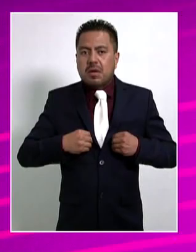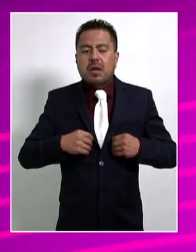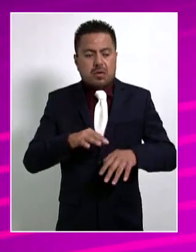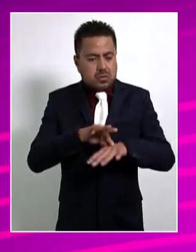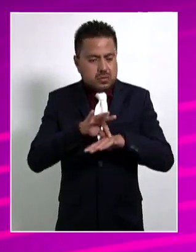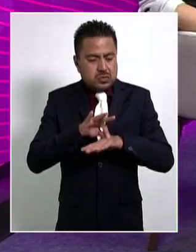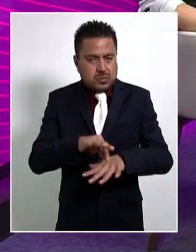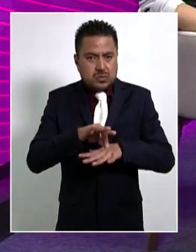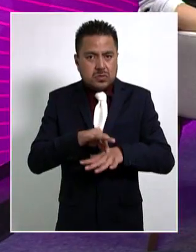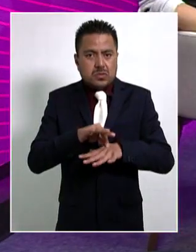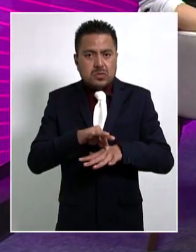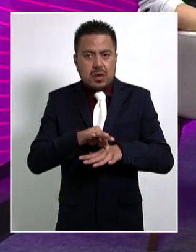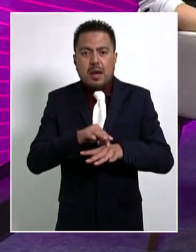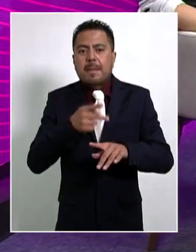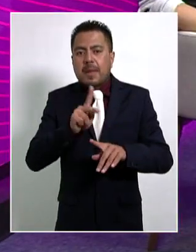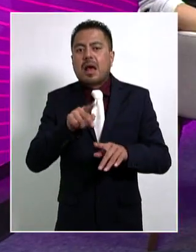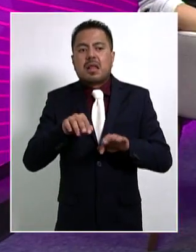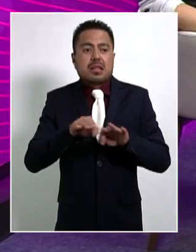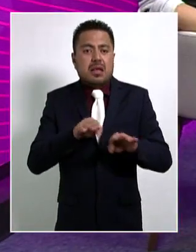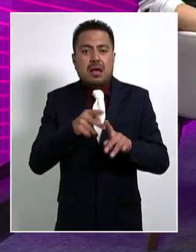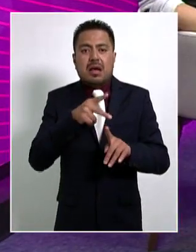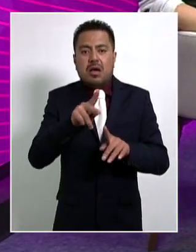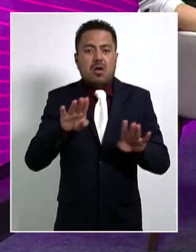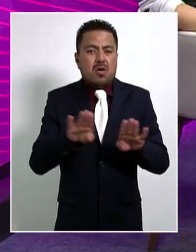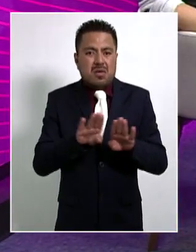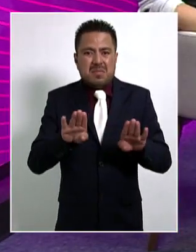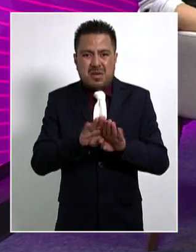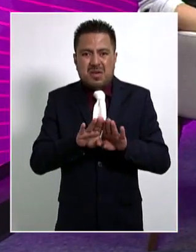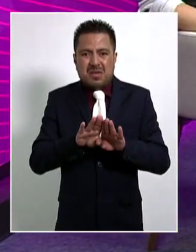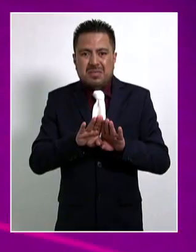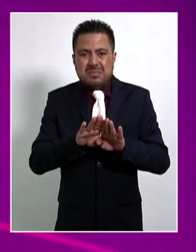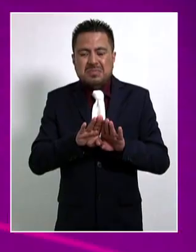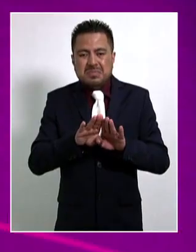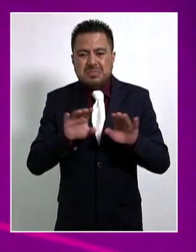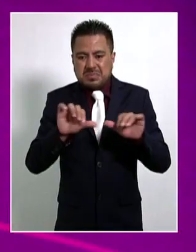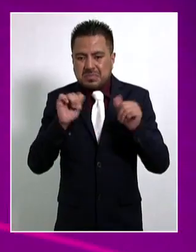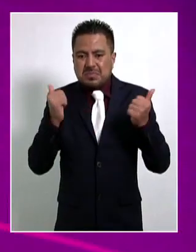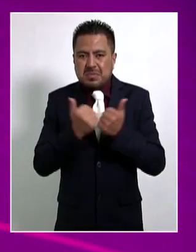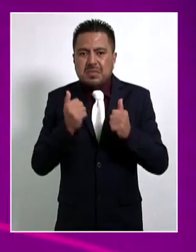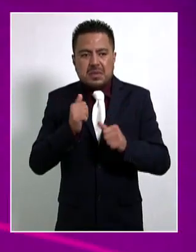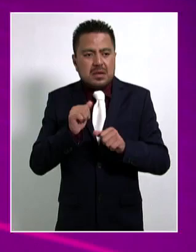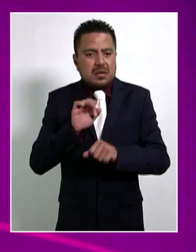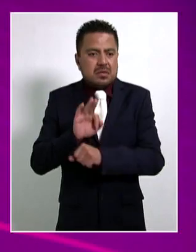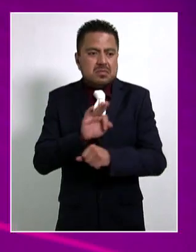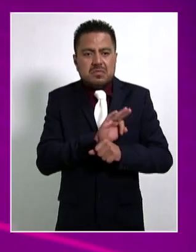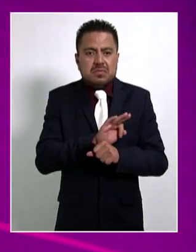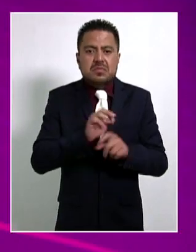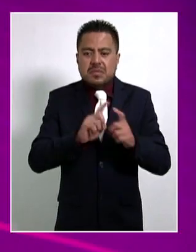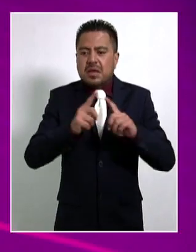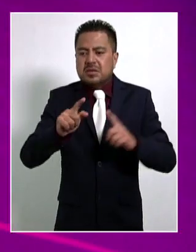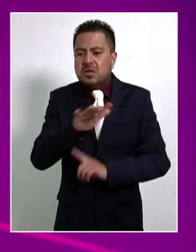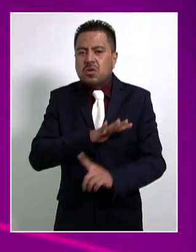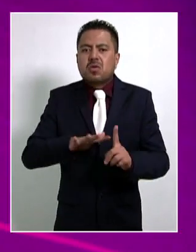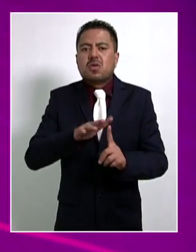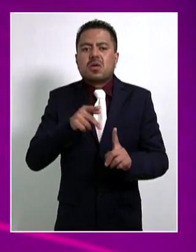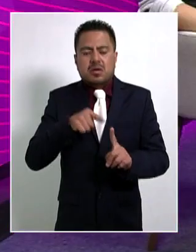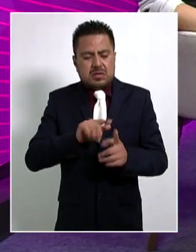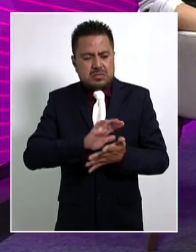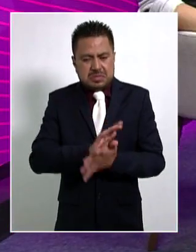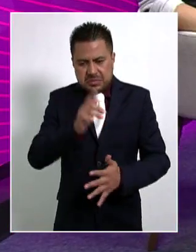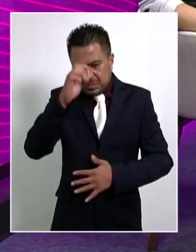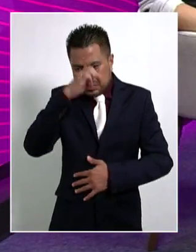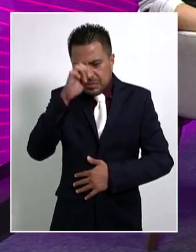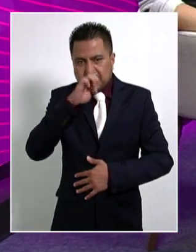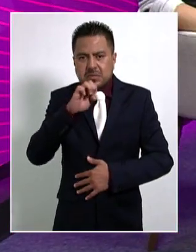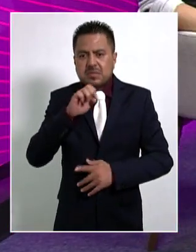carne propia, pero también a través de tu trabajo como activista en el espacio en el que te desarrollas, experiencias de discriminación